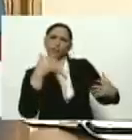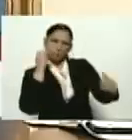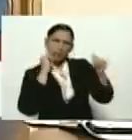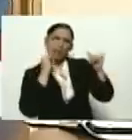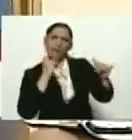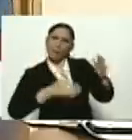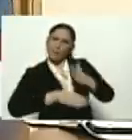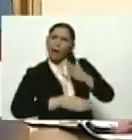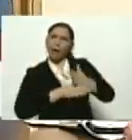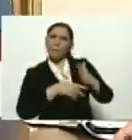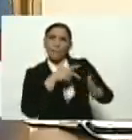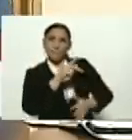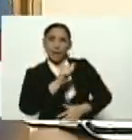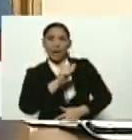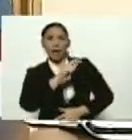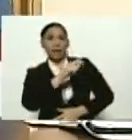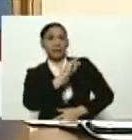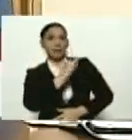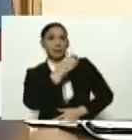Patiño.